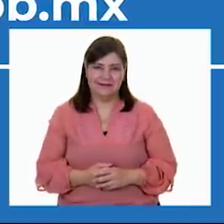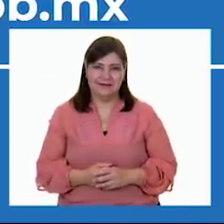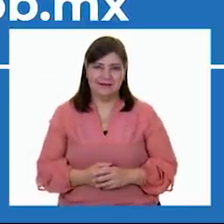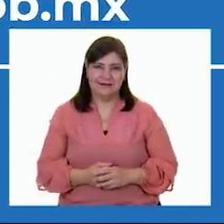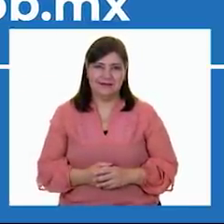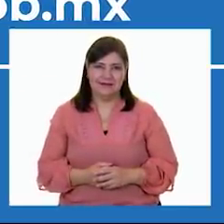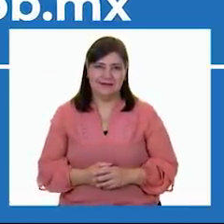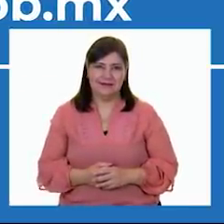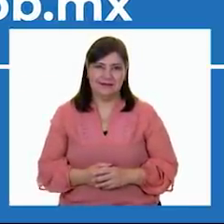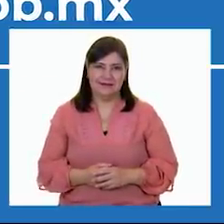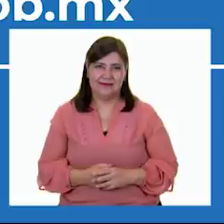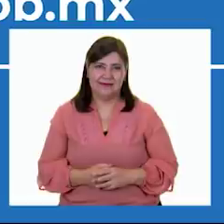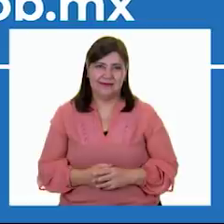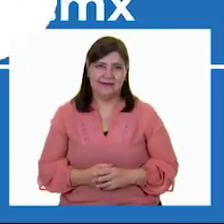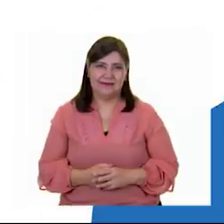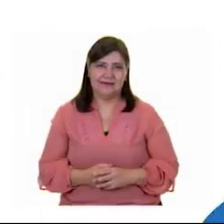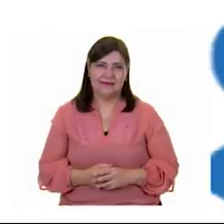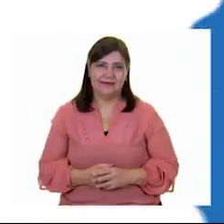conalitech.sep.gob.mx.